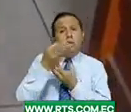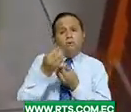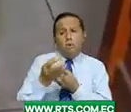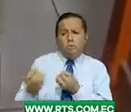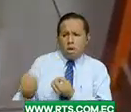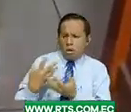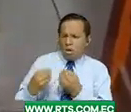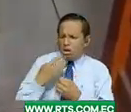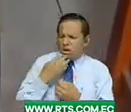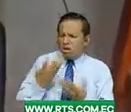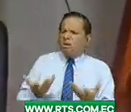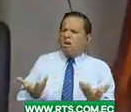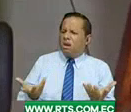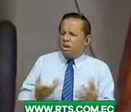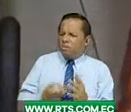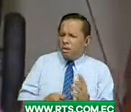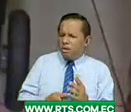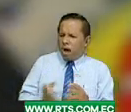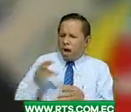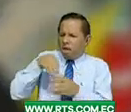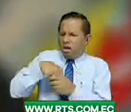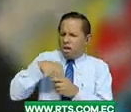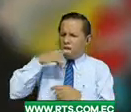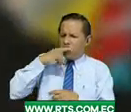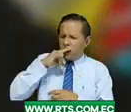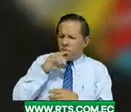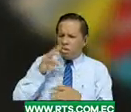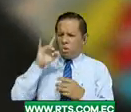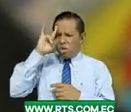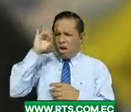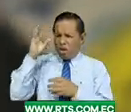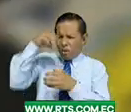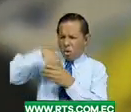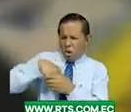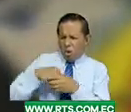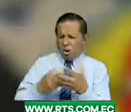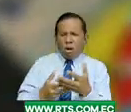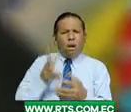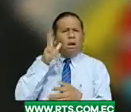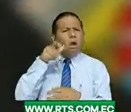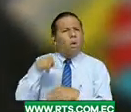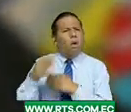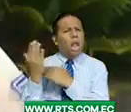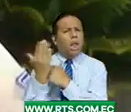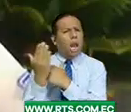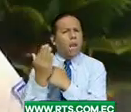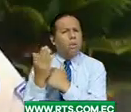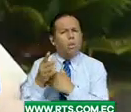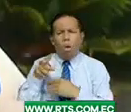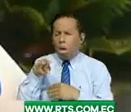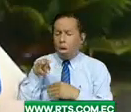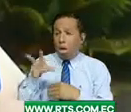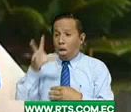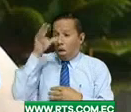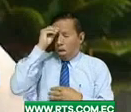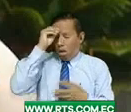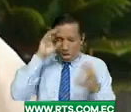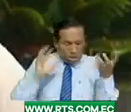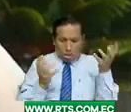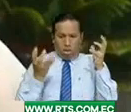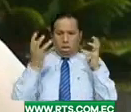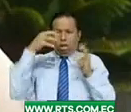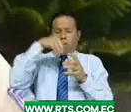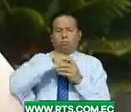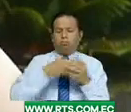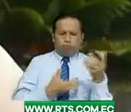visto dentro del niño que estaba el diablo, que había visto algún programa en la televisión sobre lo hizo de esa situación